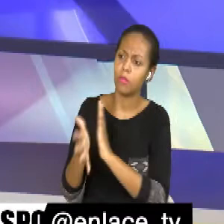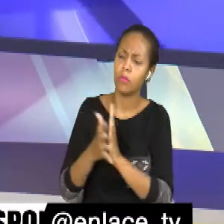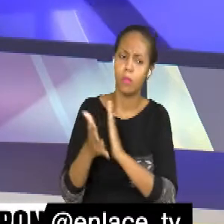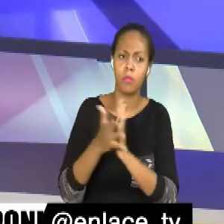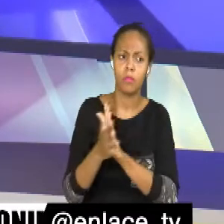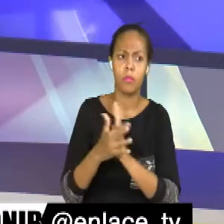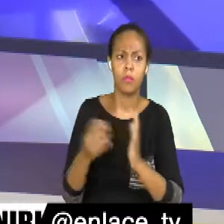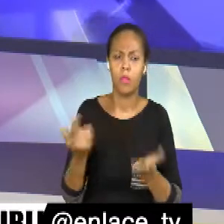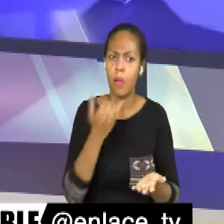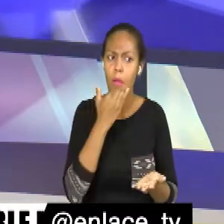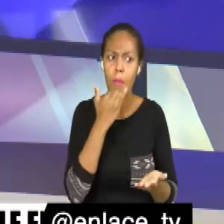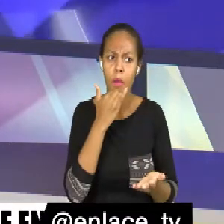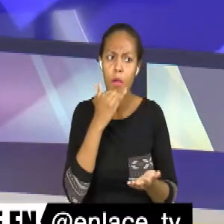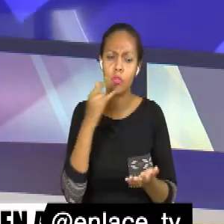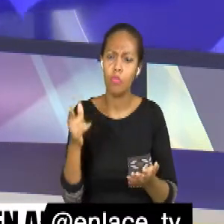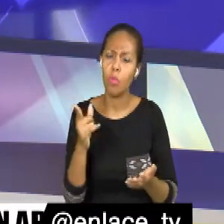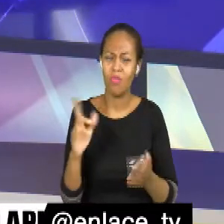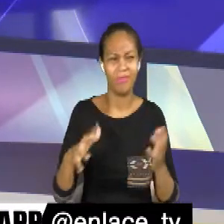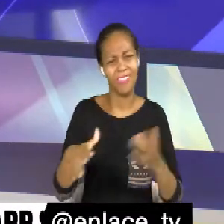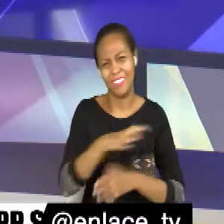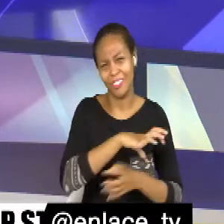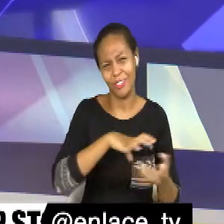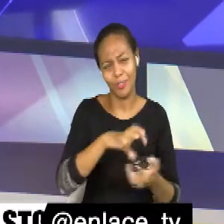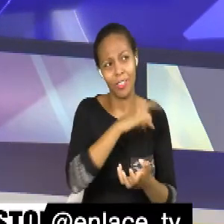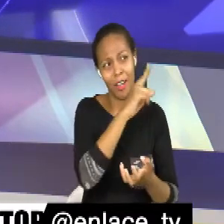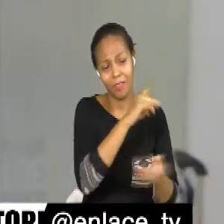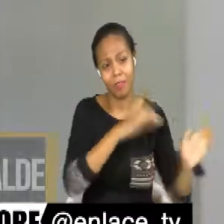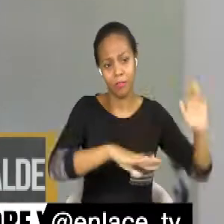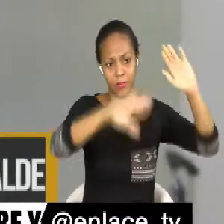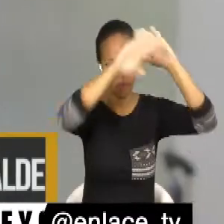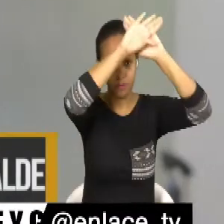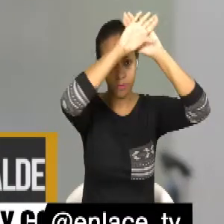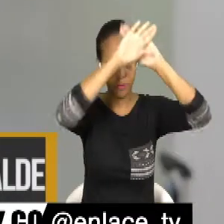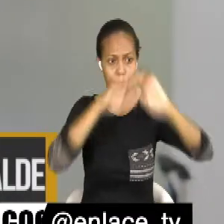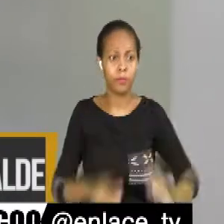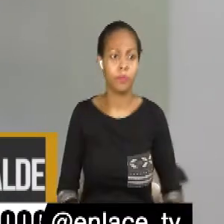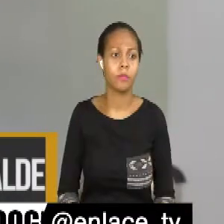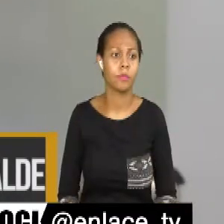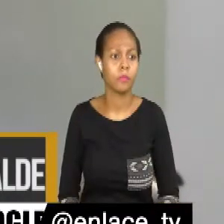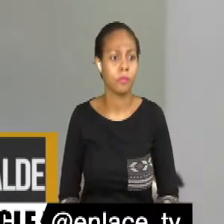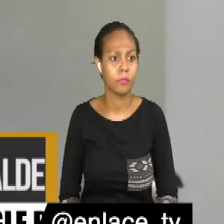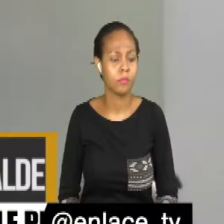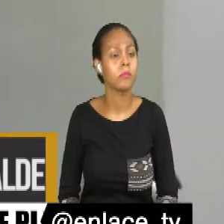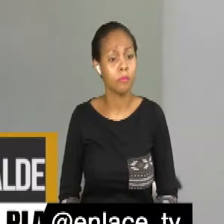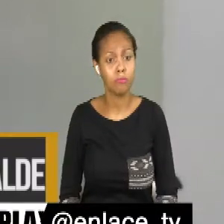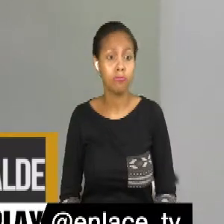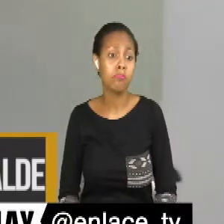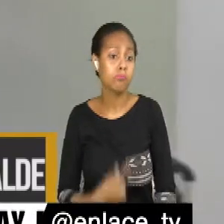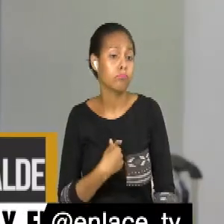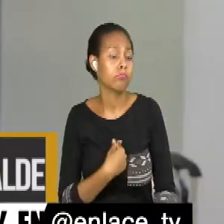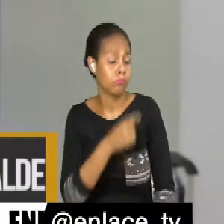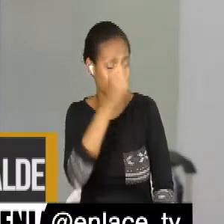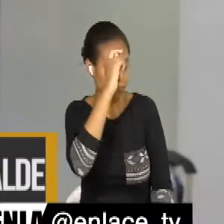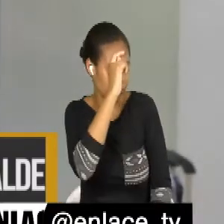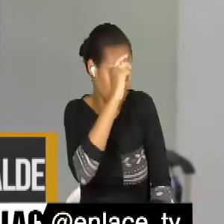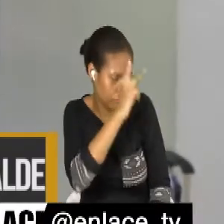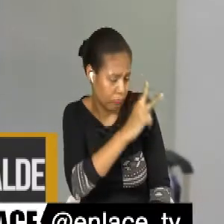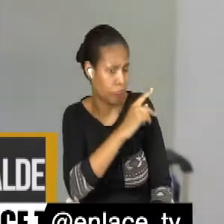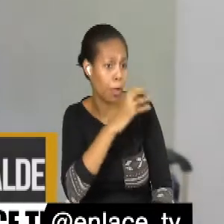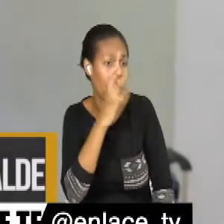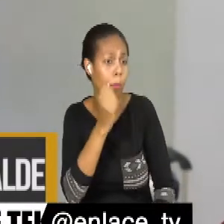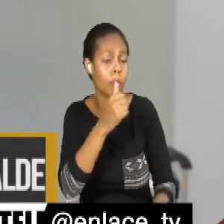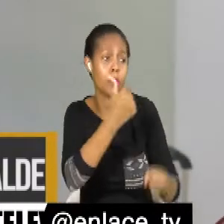público que se registra en el corregimiento del centro. Yo admiro y respeto muchísimo al señor presidente de